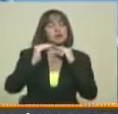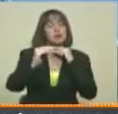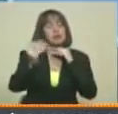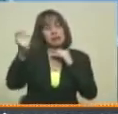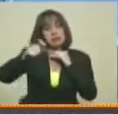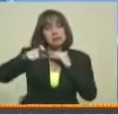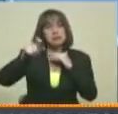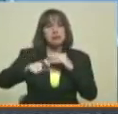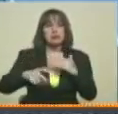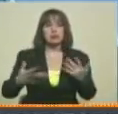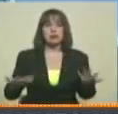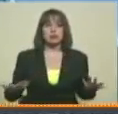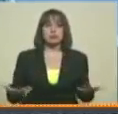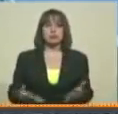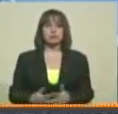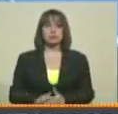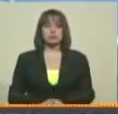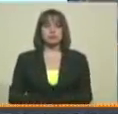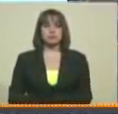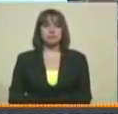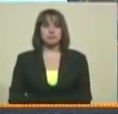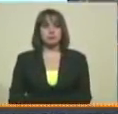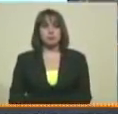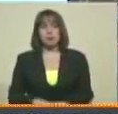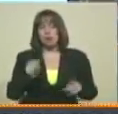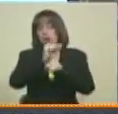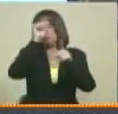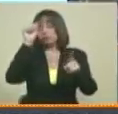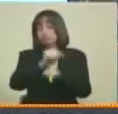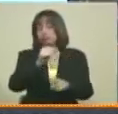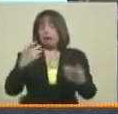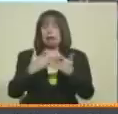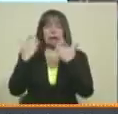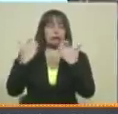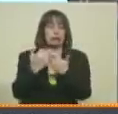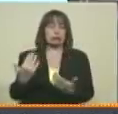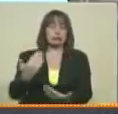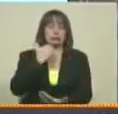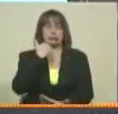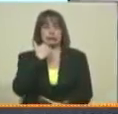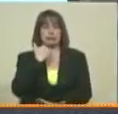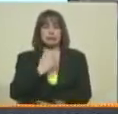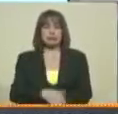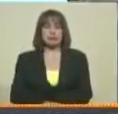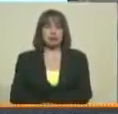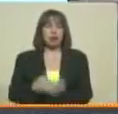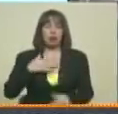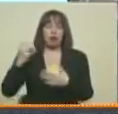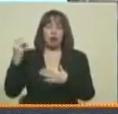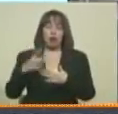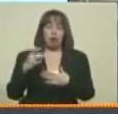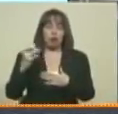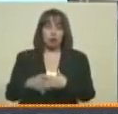necesaria y vayamos venciendo la guerra criminal, dolosa,